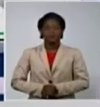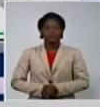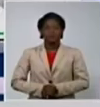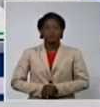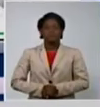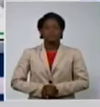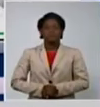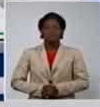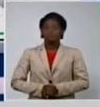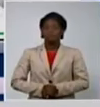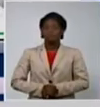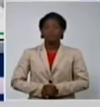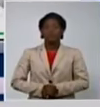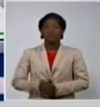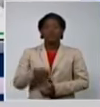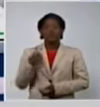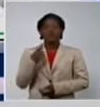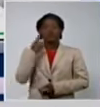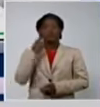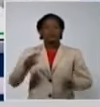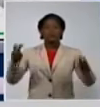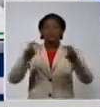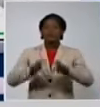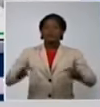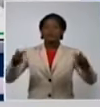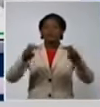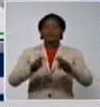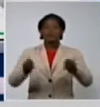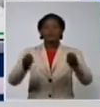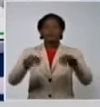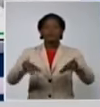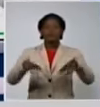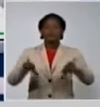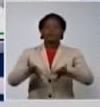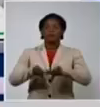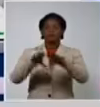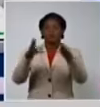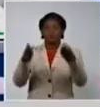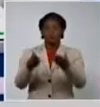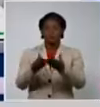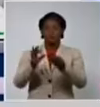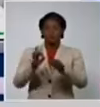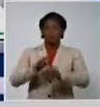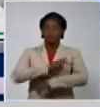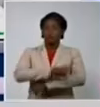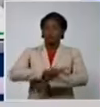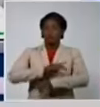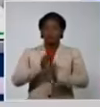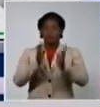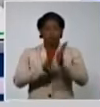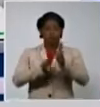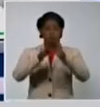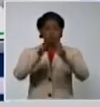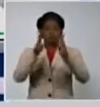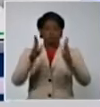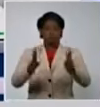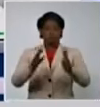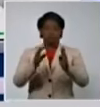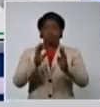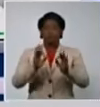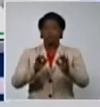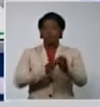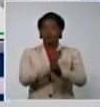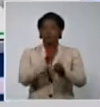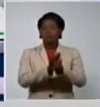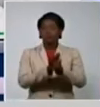Doctor, revisábamos la situación de nuestro país. Usted hablaba de febrero como el mes más complejo de enfrentamiento a la pandemia, no